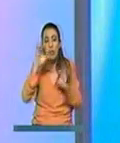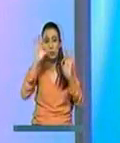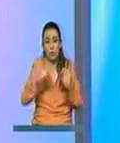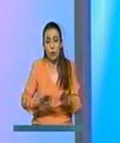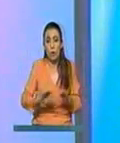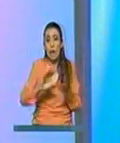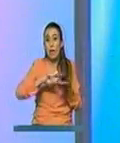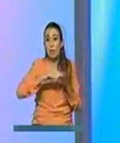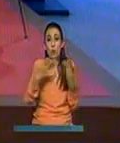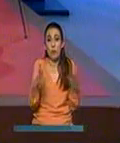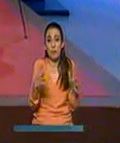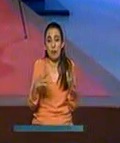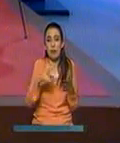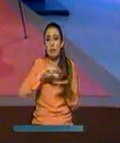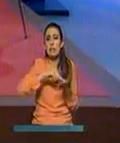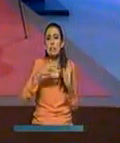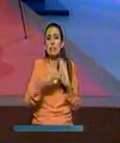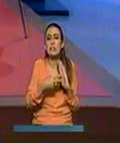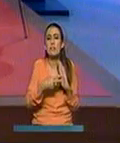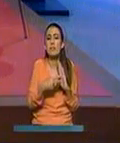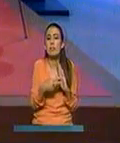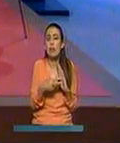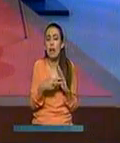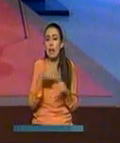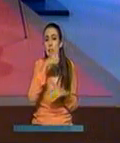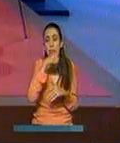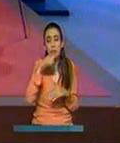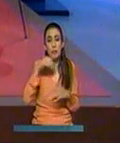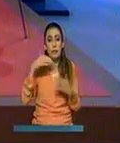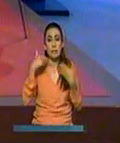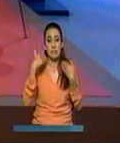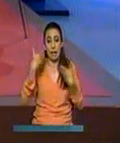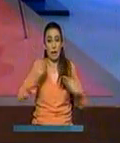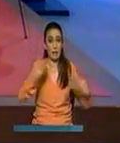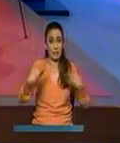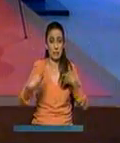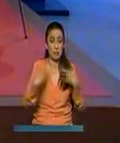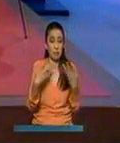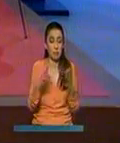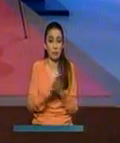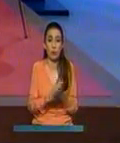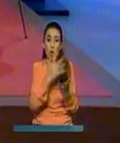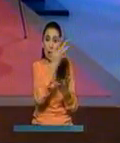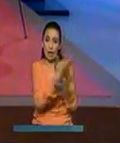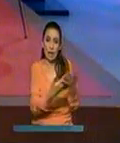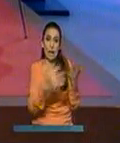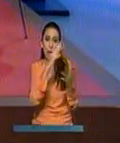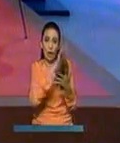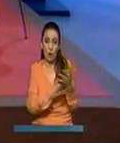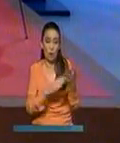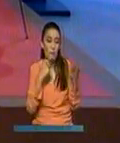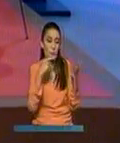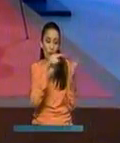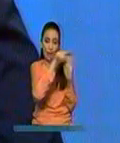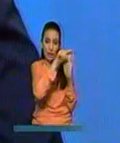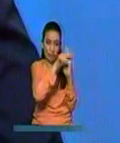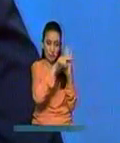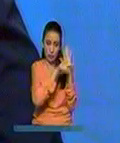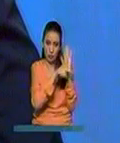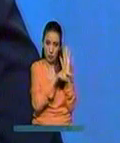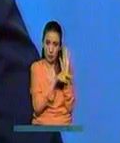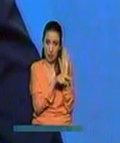había una definición. Finalmente, el año pasado, con la ley que se mandó, se creó una tabla donde aparecía cerveza artesanal con un ICE